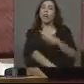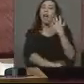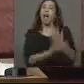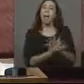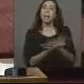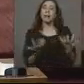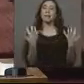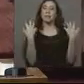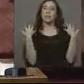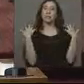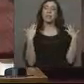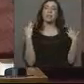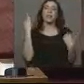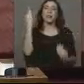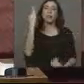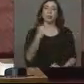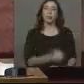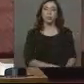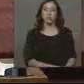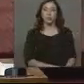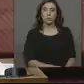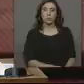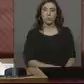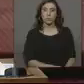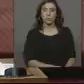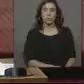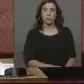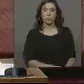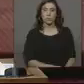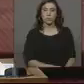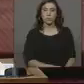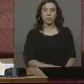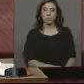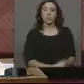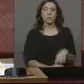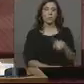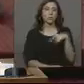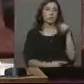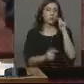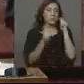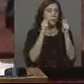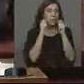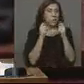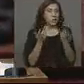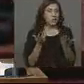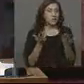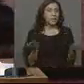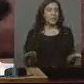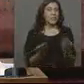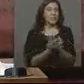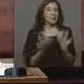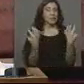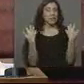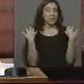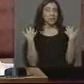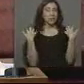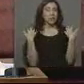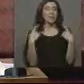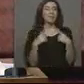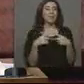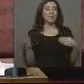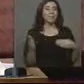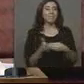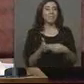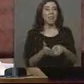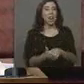más atribuciones en el futuro más bien señor presidente corremos el peligro que el traspaso de competencia se vea entrampado